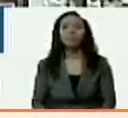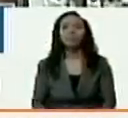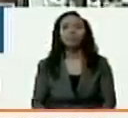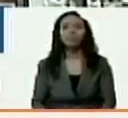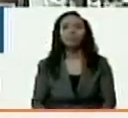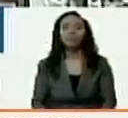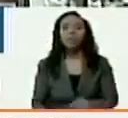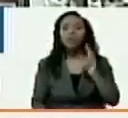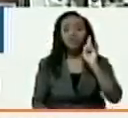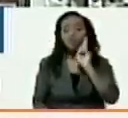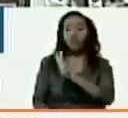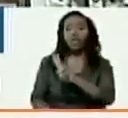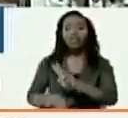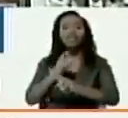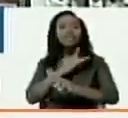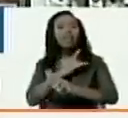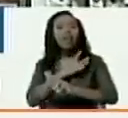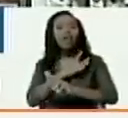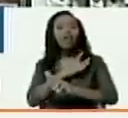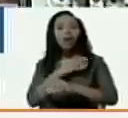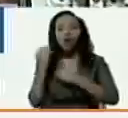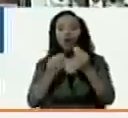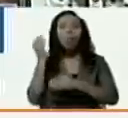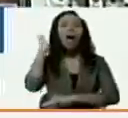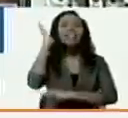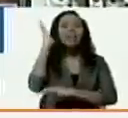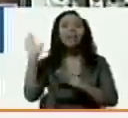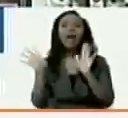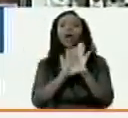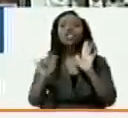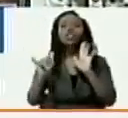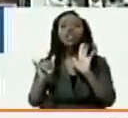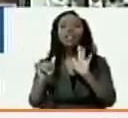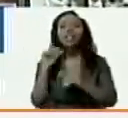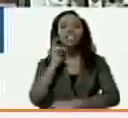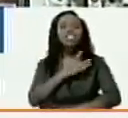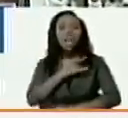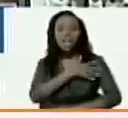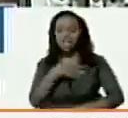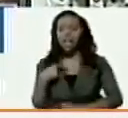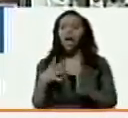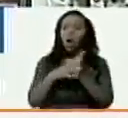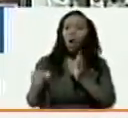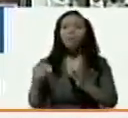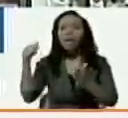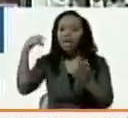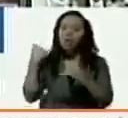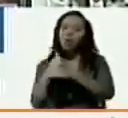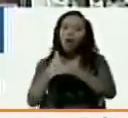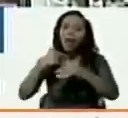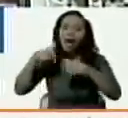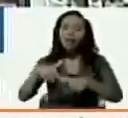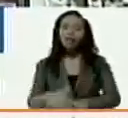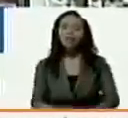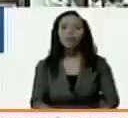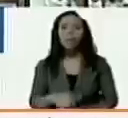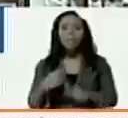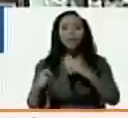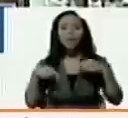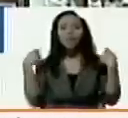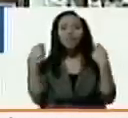No es como en Chile la solución, vamos a una Asamblea Nacional Constituyente, pero promovida por el gobierno,